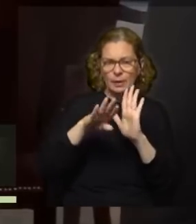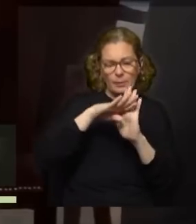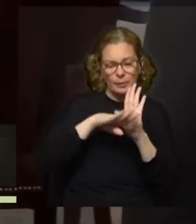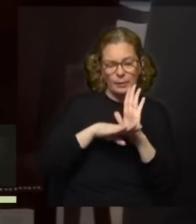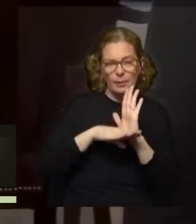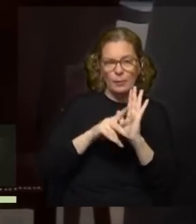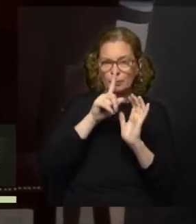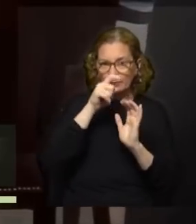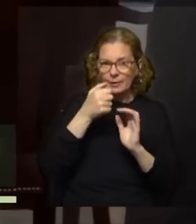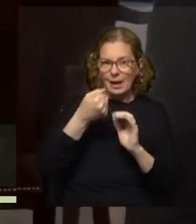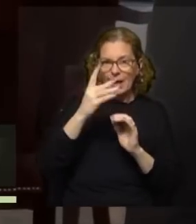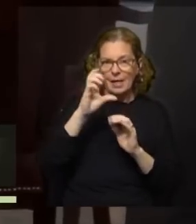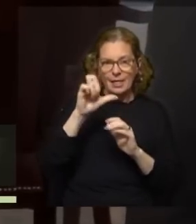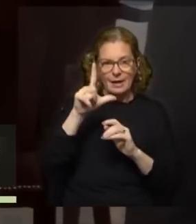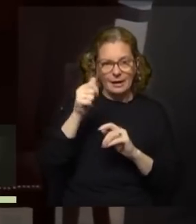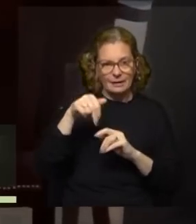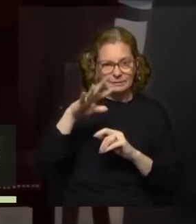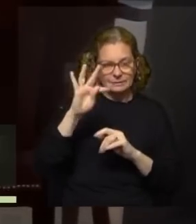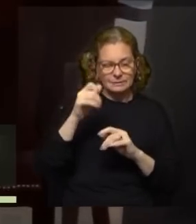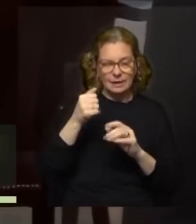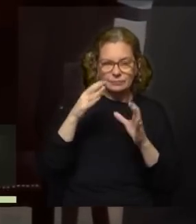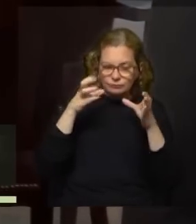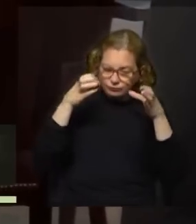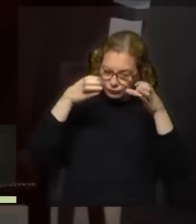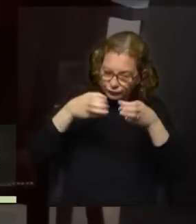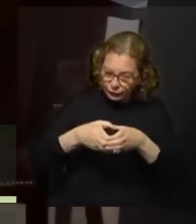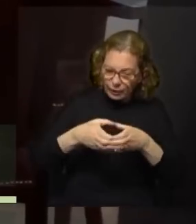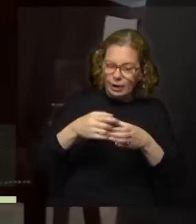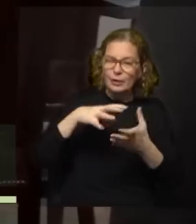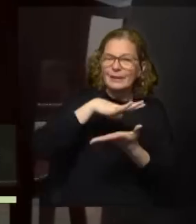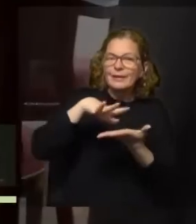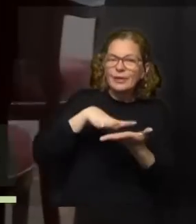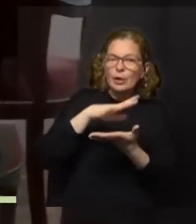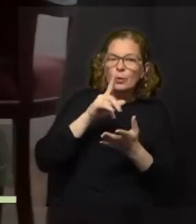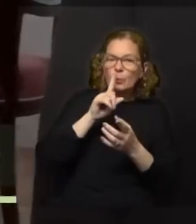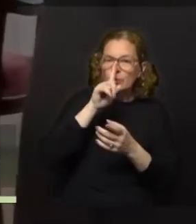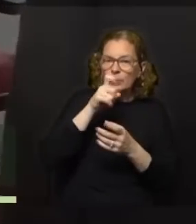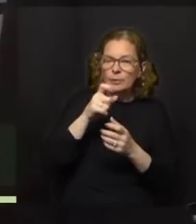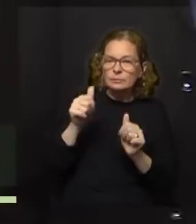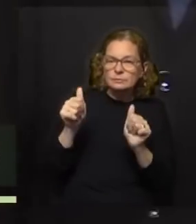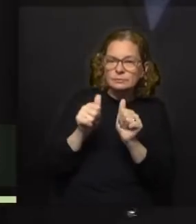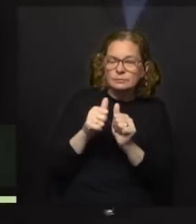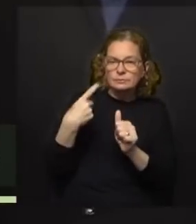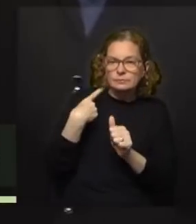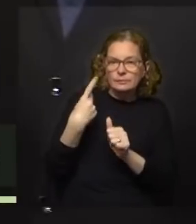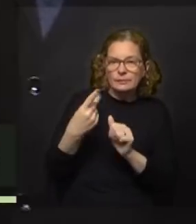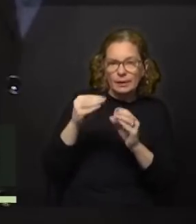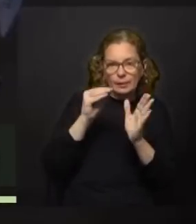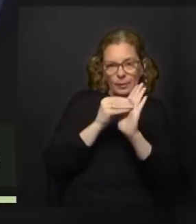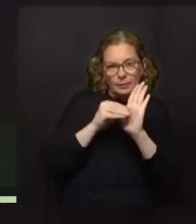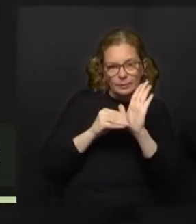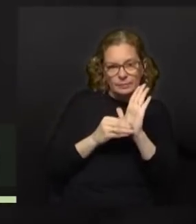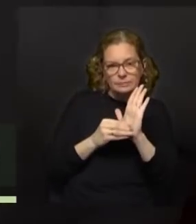montevideosa adelanta y especialmente enfocado en el cerro de Montevideo en este caso un espacio polifuncional estamos con Luis alexión y director de planificación